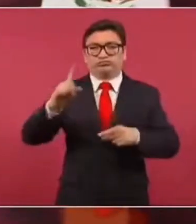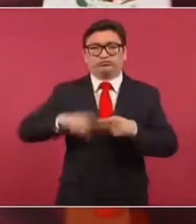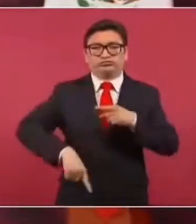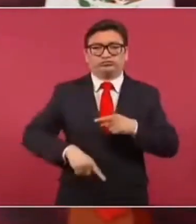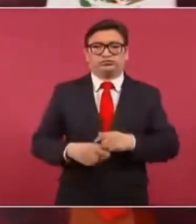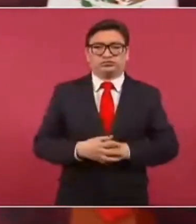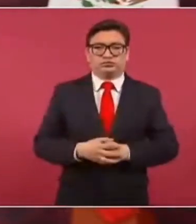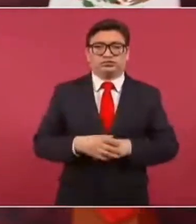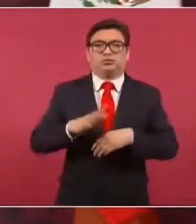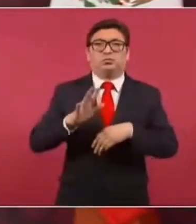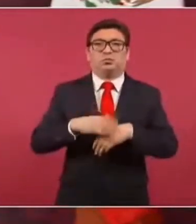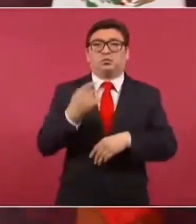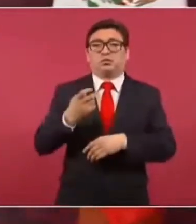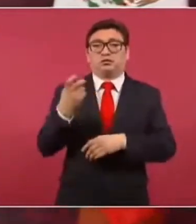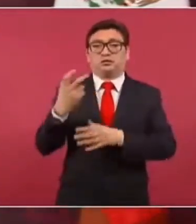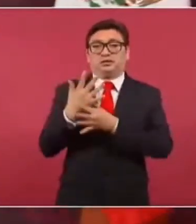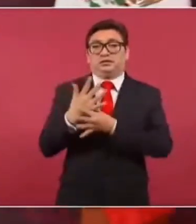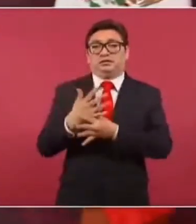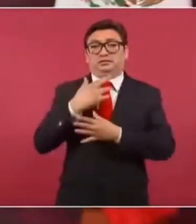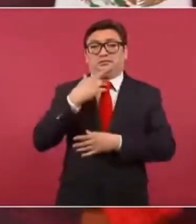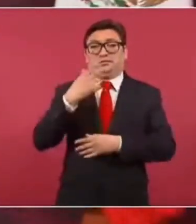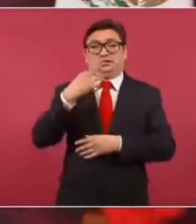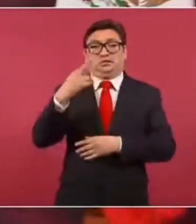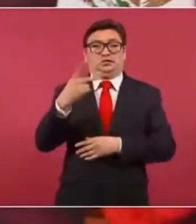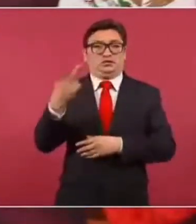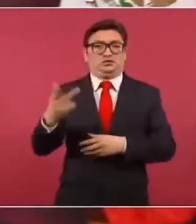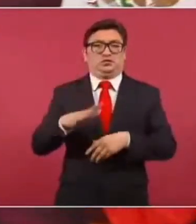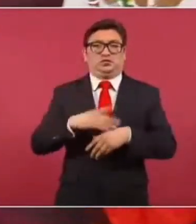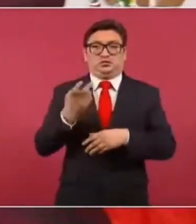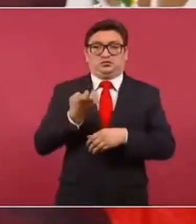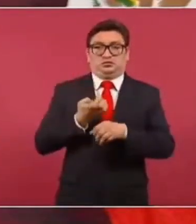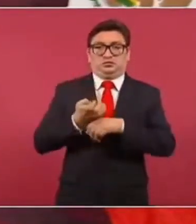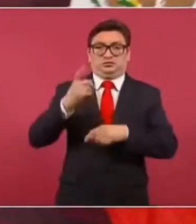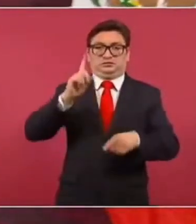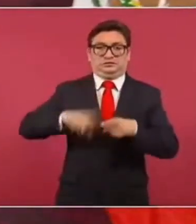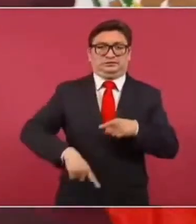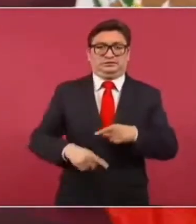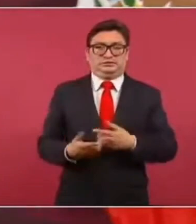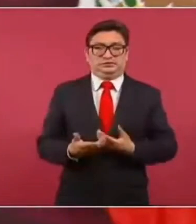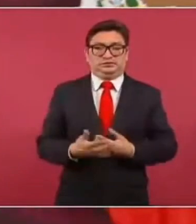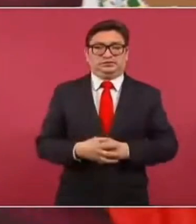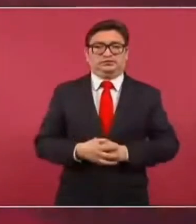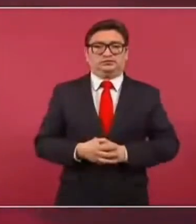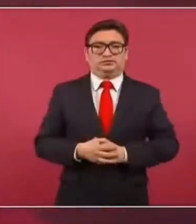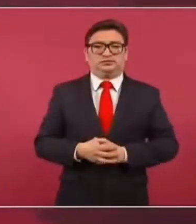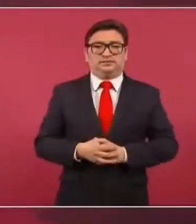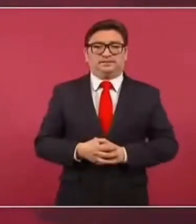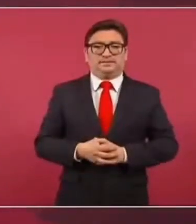porque así nos iría mejor si no existieran estos estados, cuando